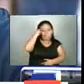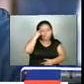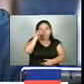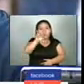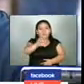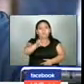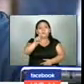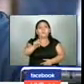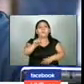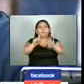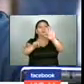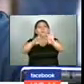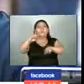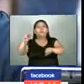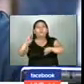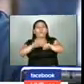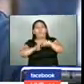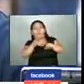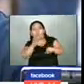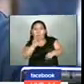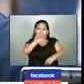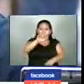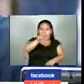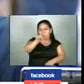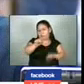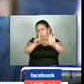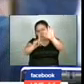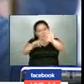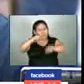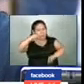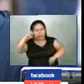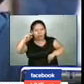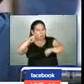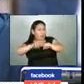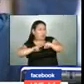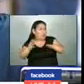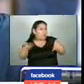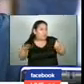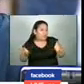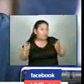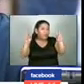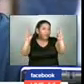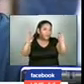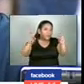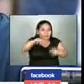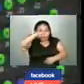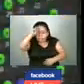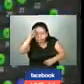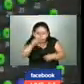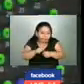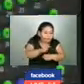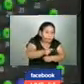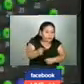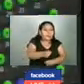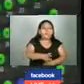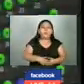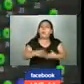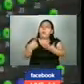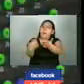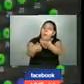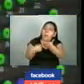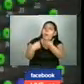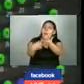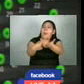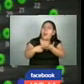esos 3 millones y fracción 3.6 millones de dólares en el tema de la agricultura? Luego de la